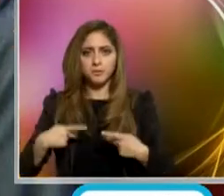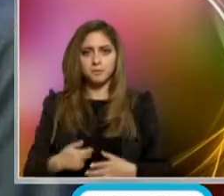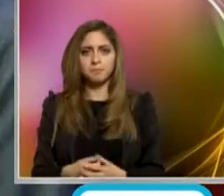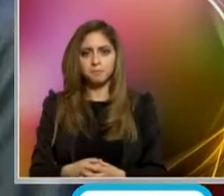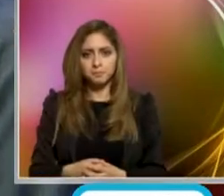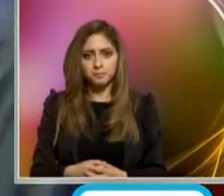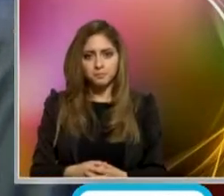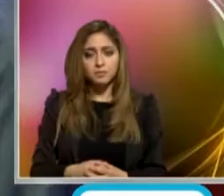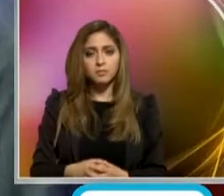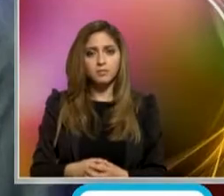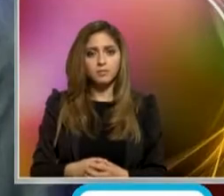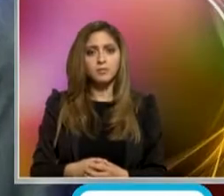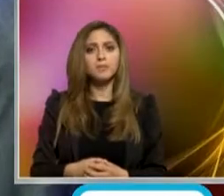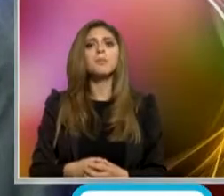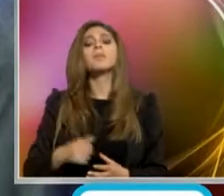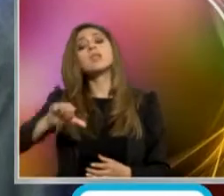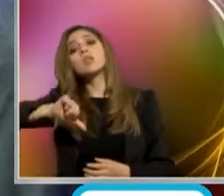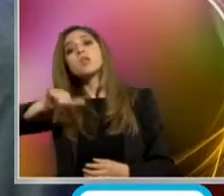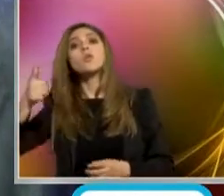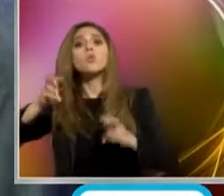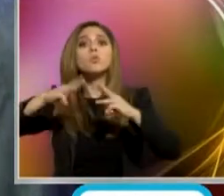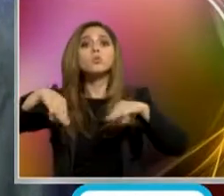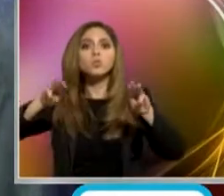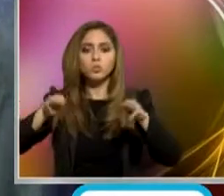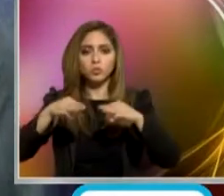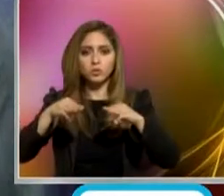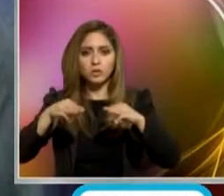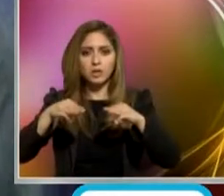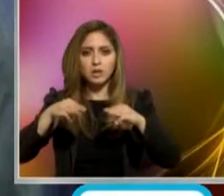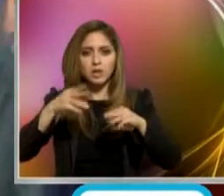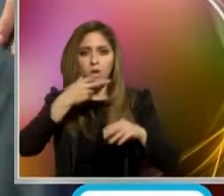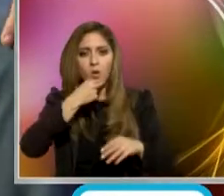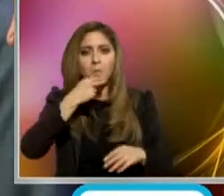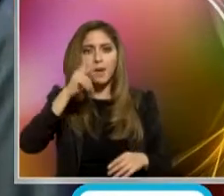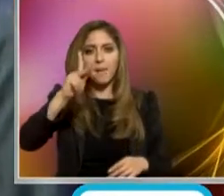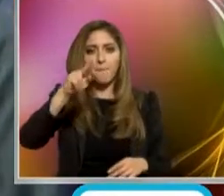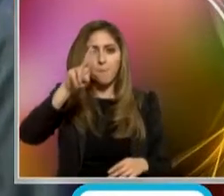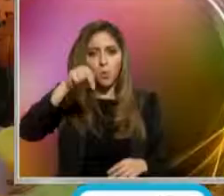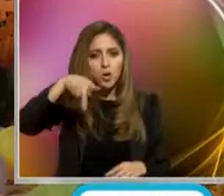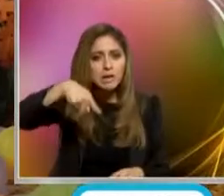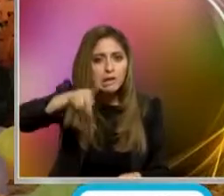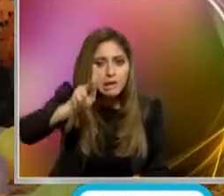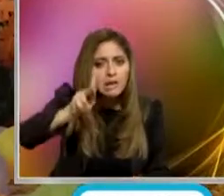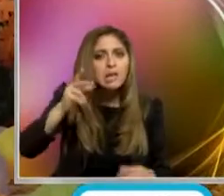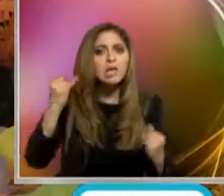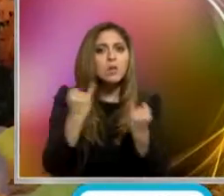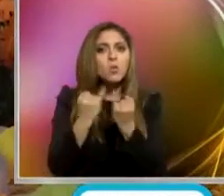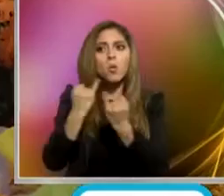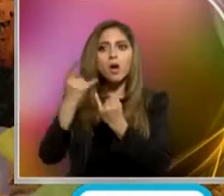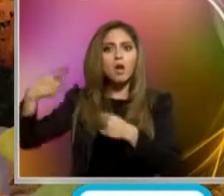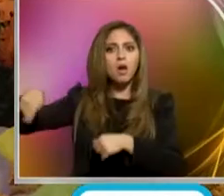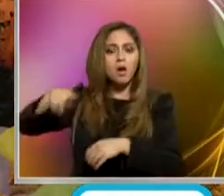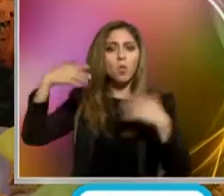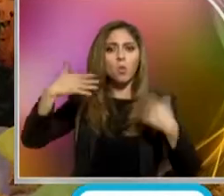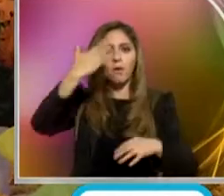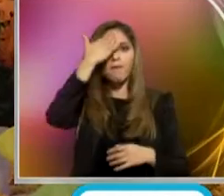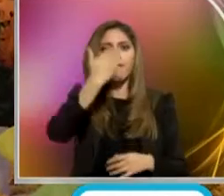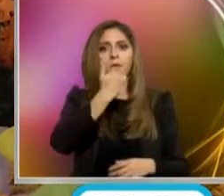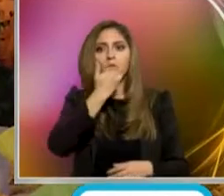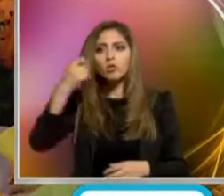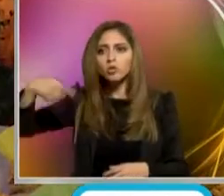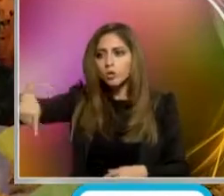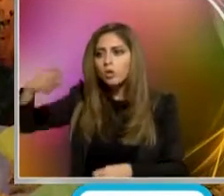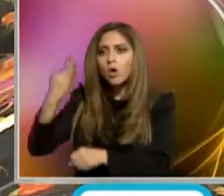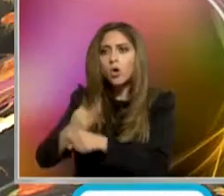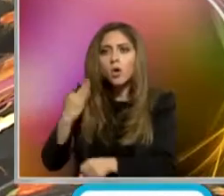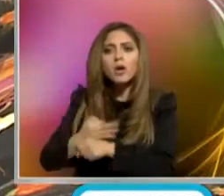venía terminando un ciclo musical con el punk. Llegan estas estrellas de la música y se conjuga